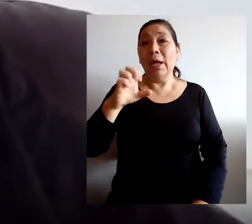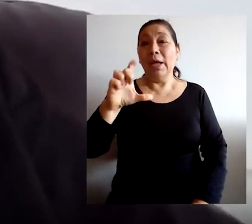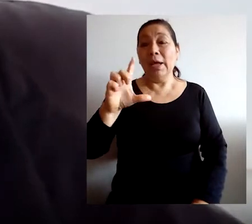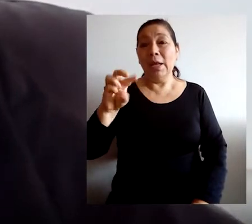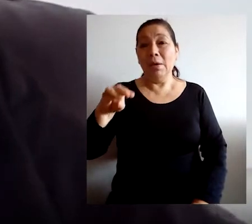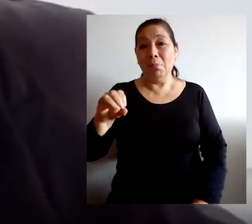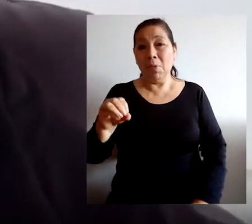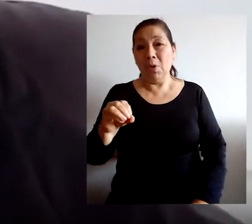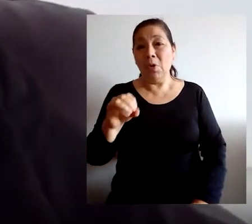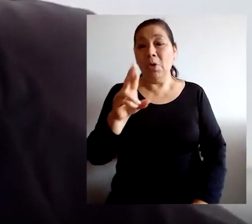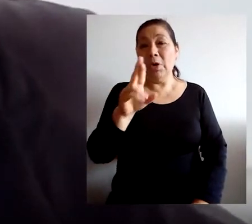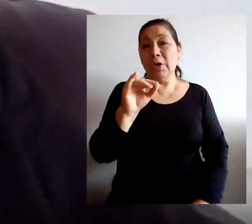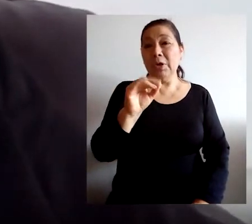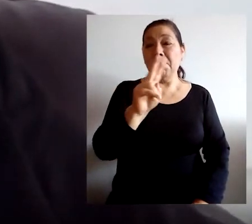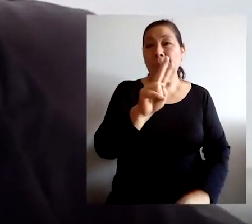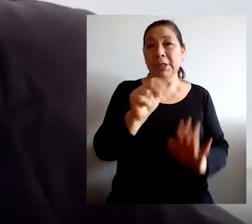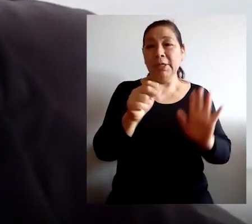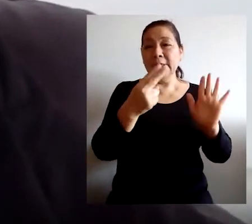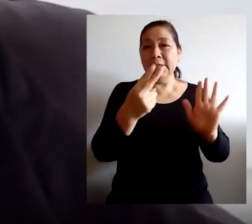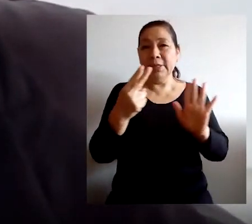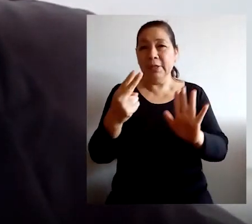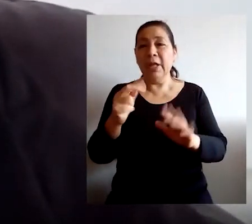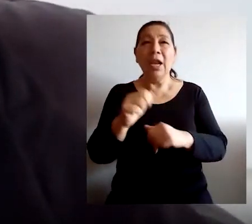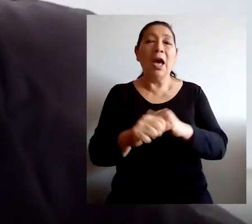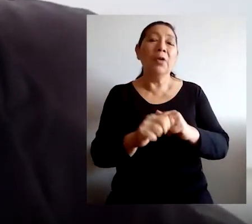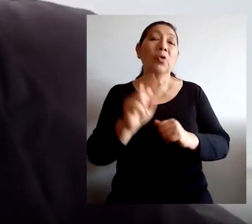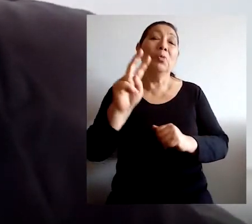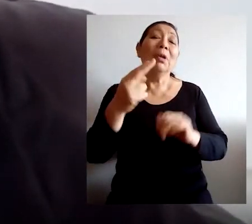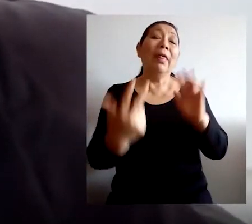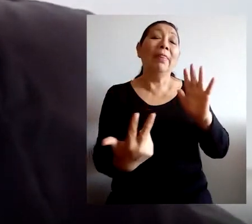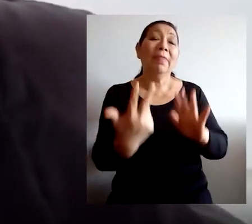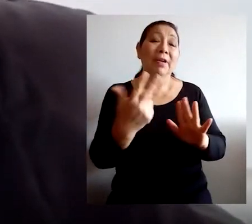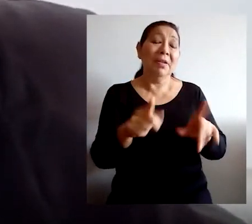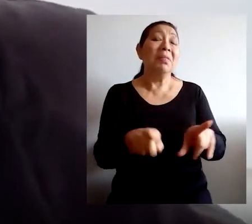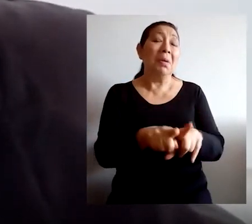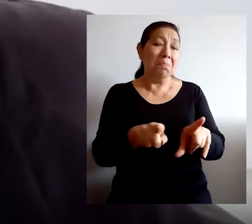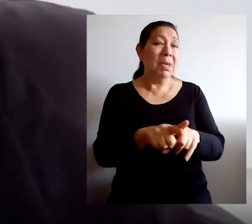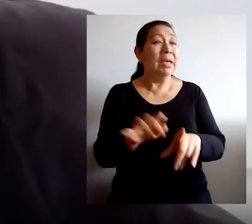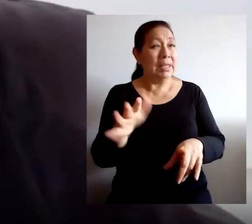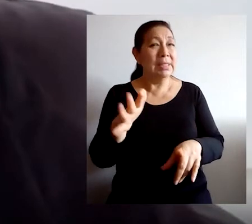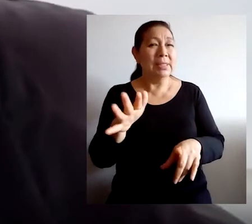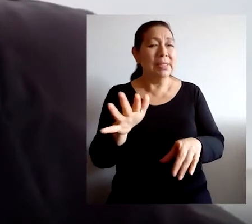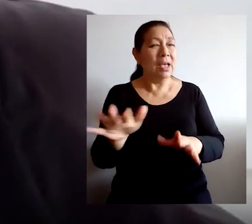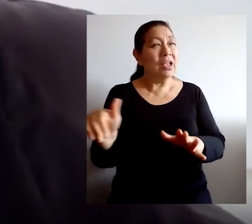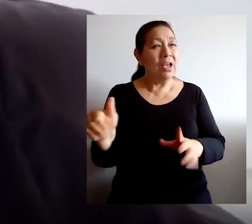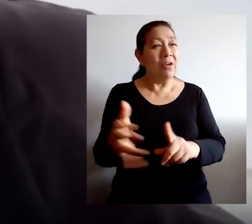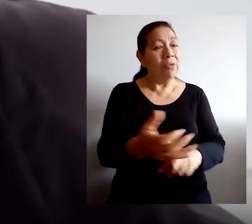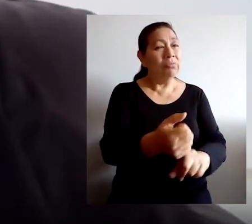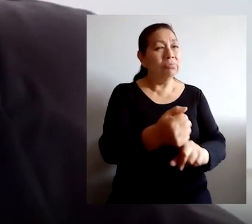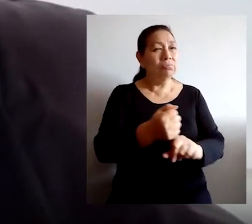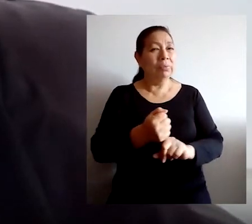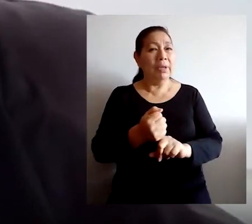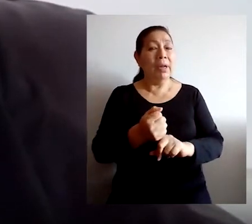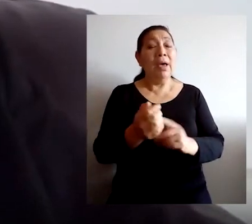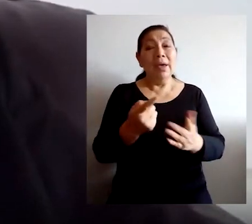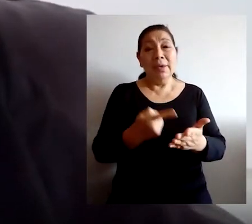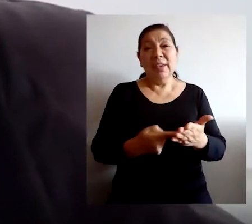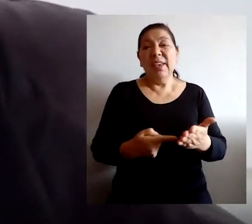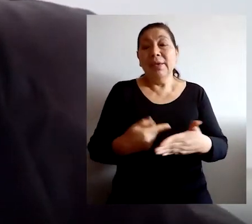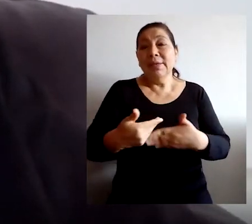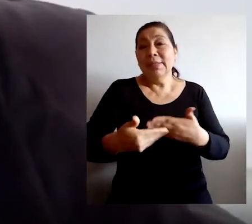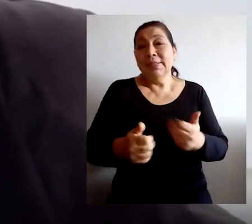¿no? El expediente 2677 del 2013, que también son casos de confiscación. Y que